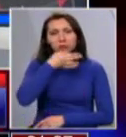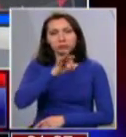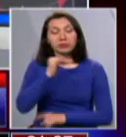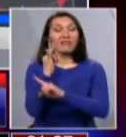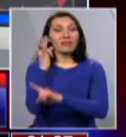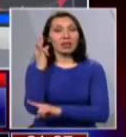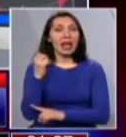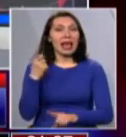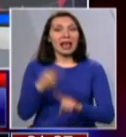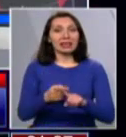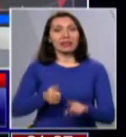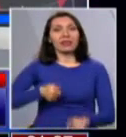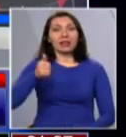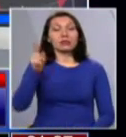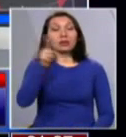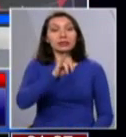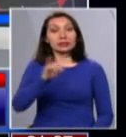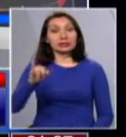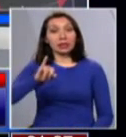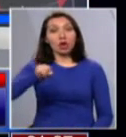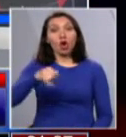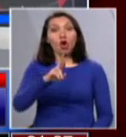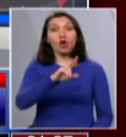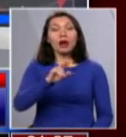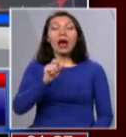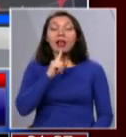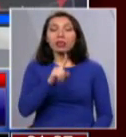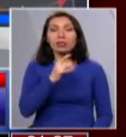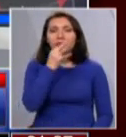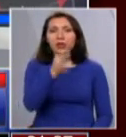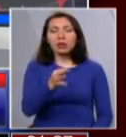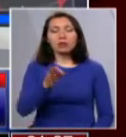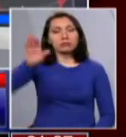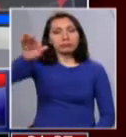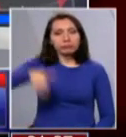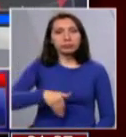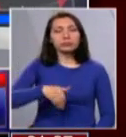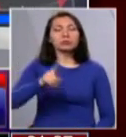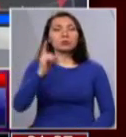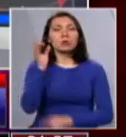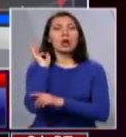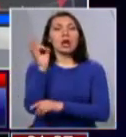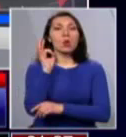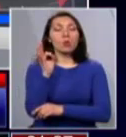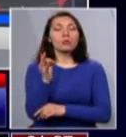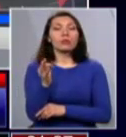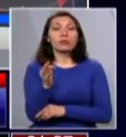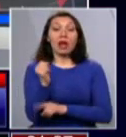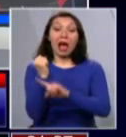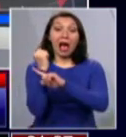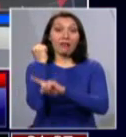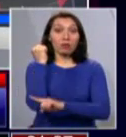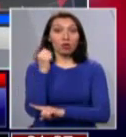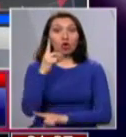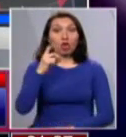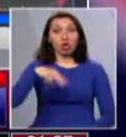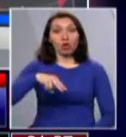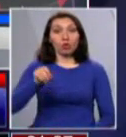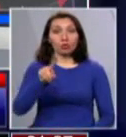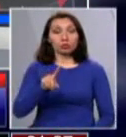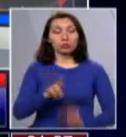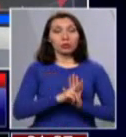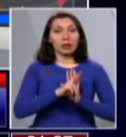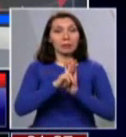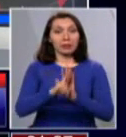la fiscalía el ex director de impuestos internos michel jorrat ha dicho que se le convocó a una reunión en la cual el abogado samuel donoso que estaba